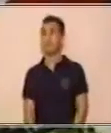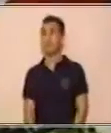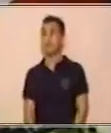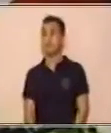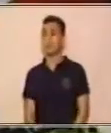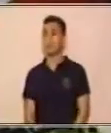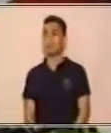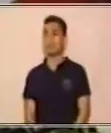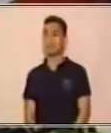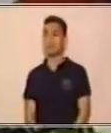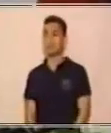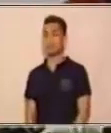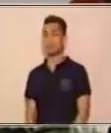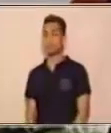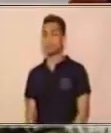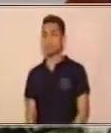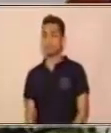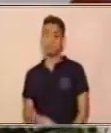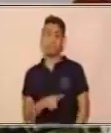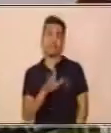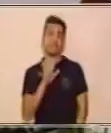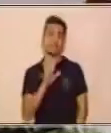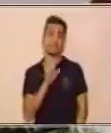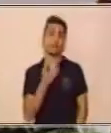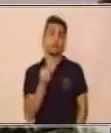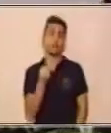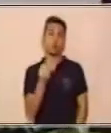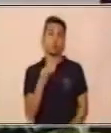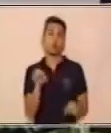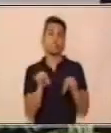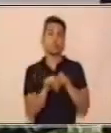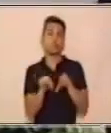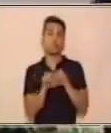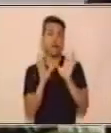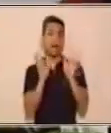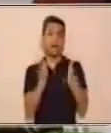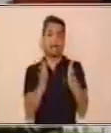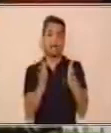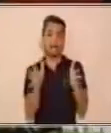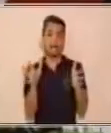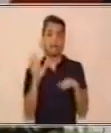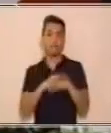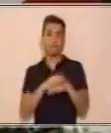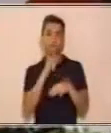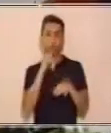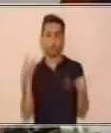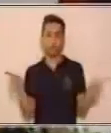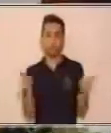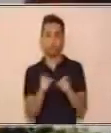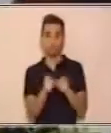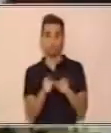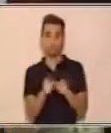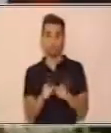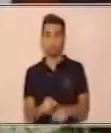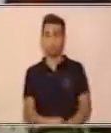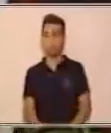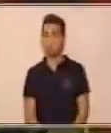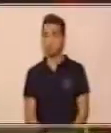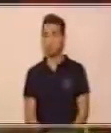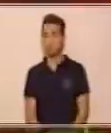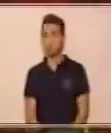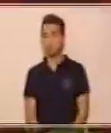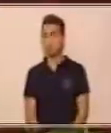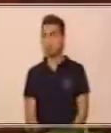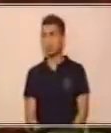10, mitad 5. Como 5 es un número primo, hasta ahí podría dejar la fracción porque ya es